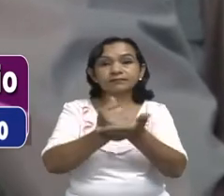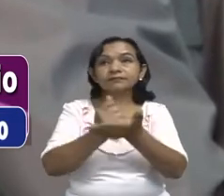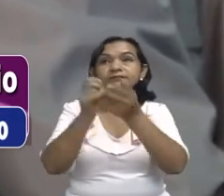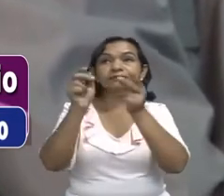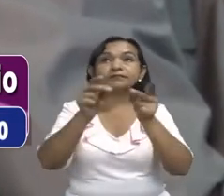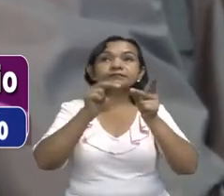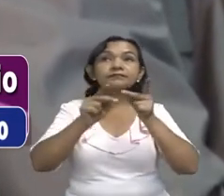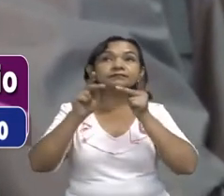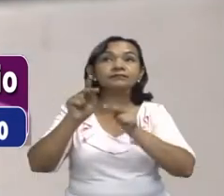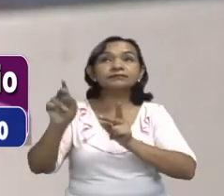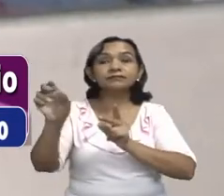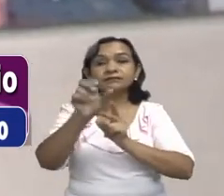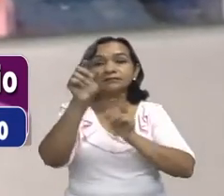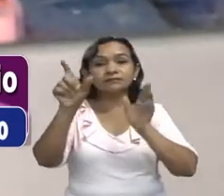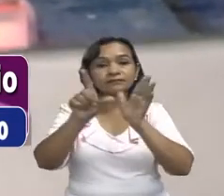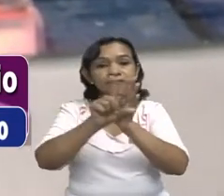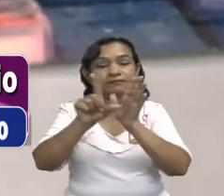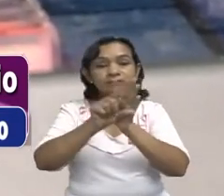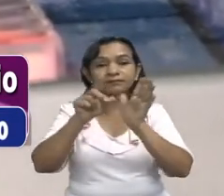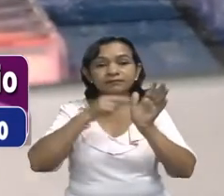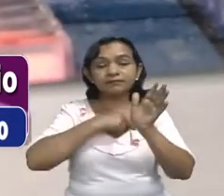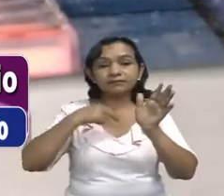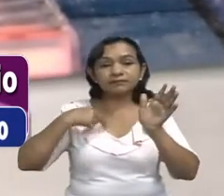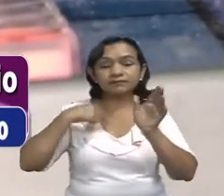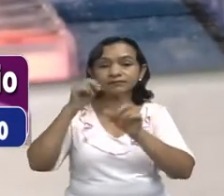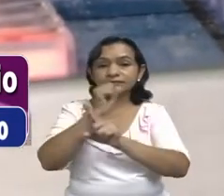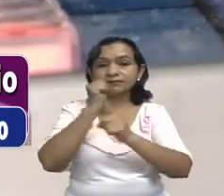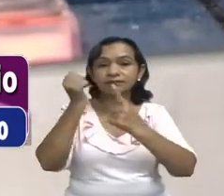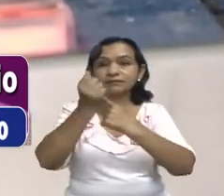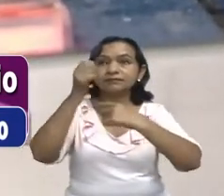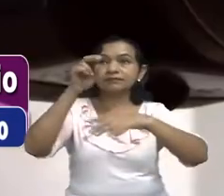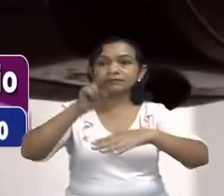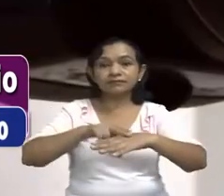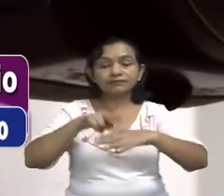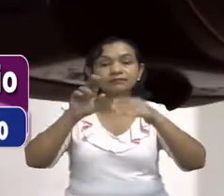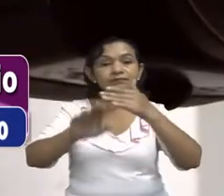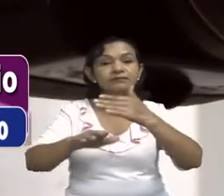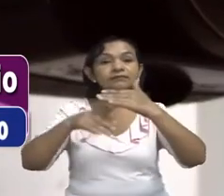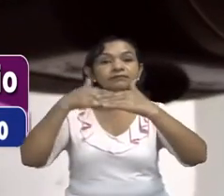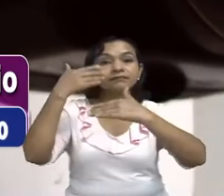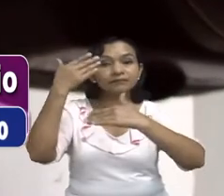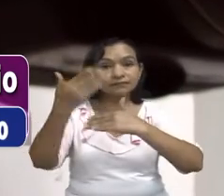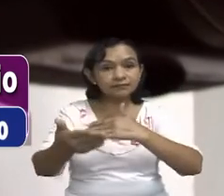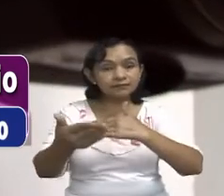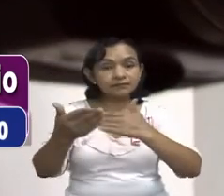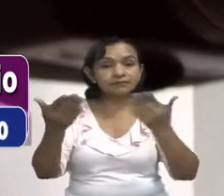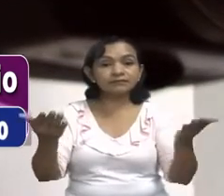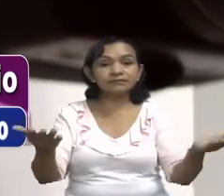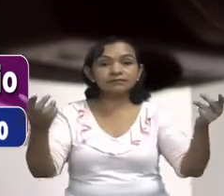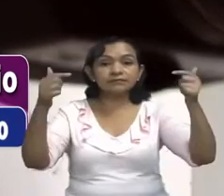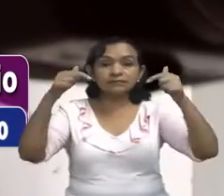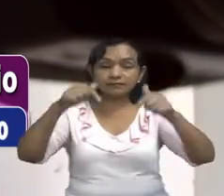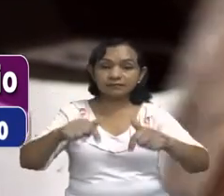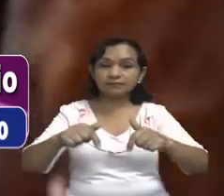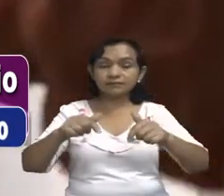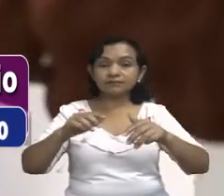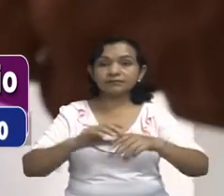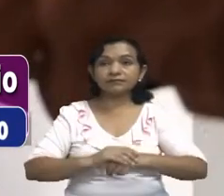a través de las leyes que se van promulgando en el Parlamento. Así es. Y después, entonces, ahora mismo